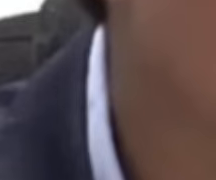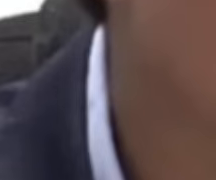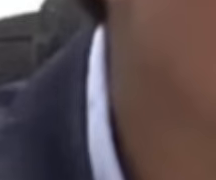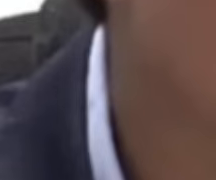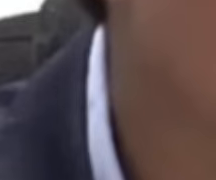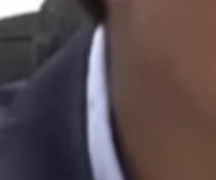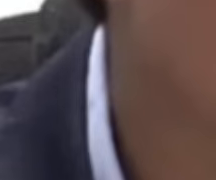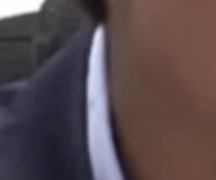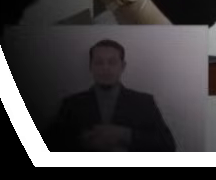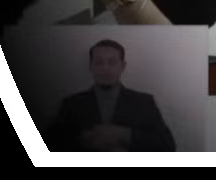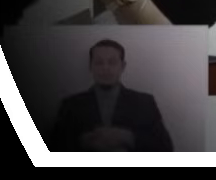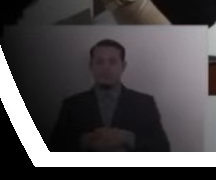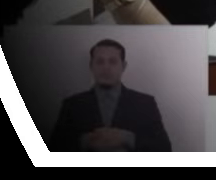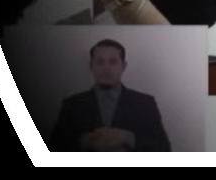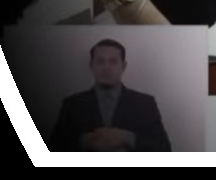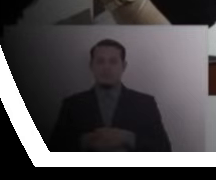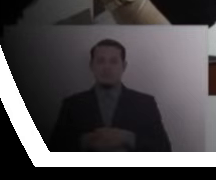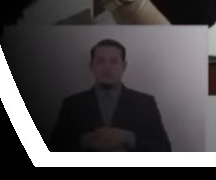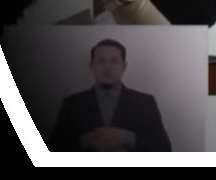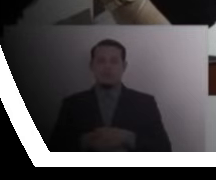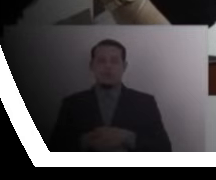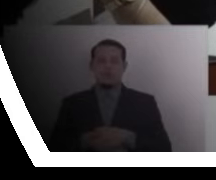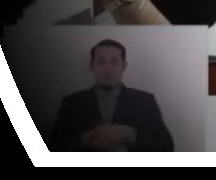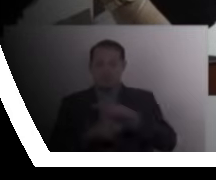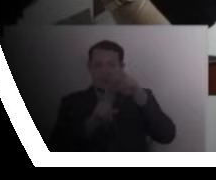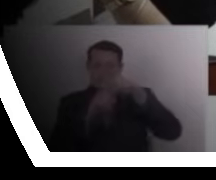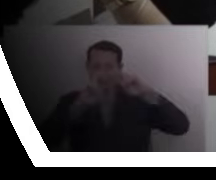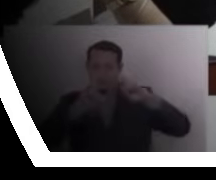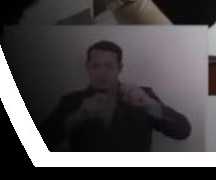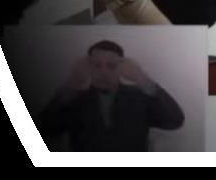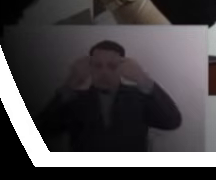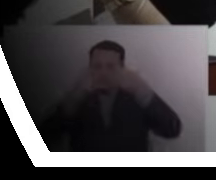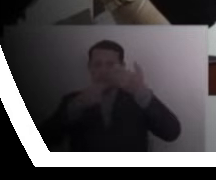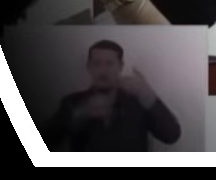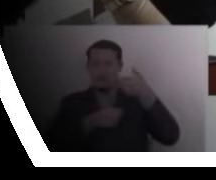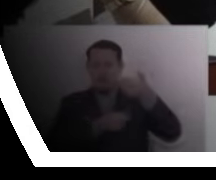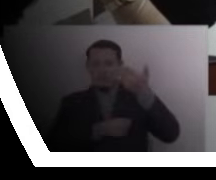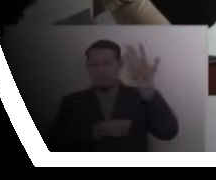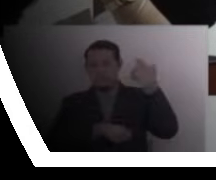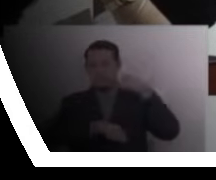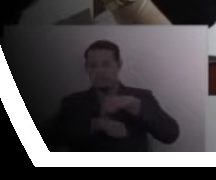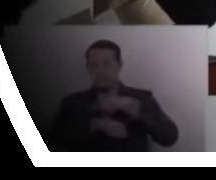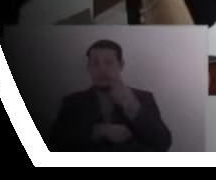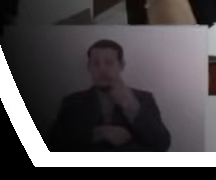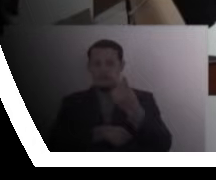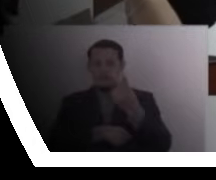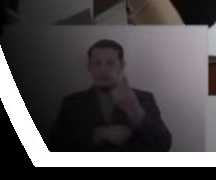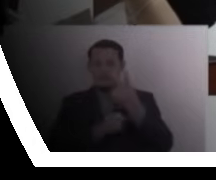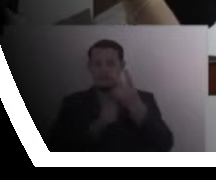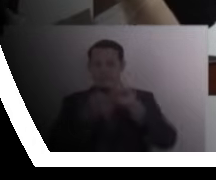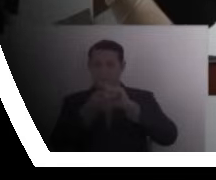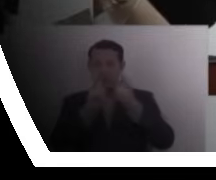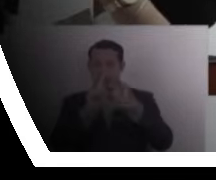diputado Soriano revisando los presupuestos anteriores hemos visto que algo